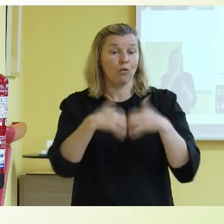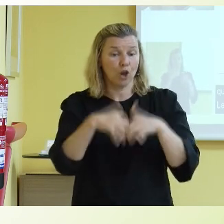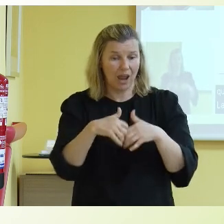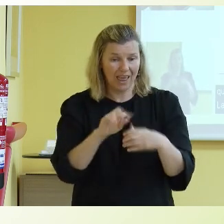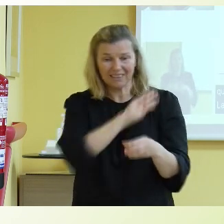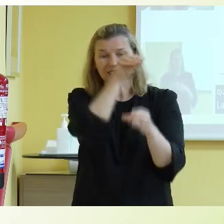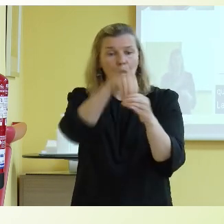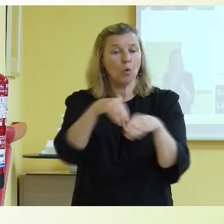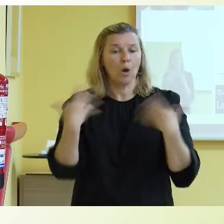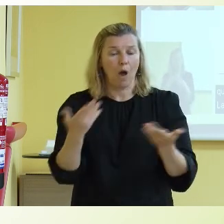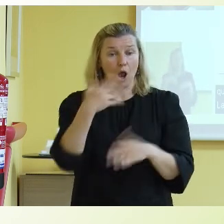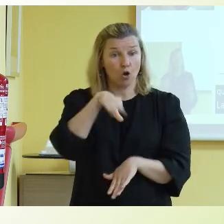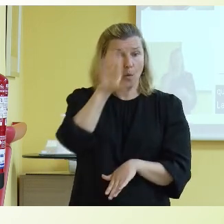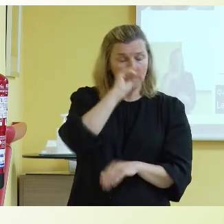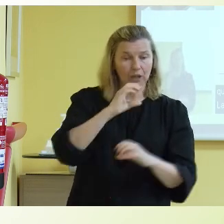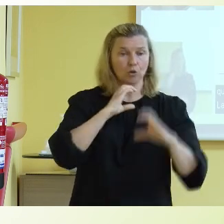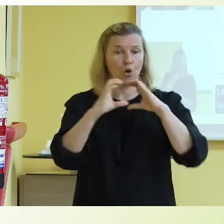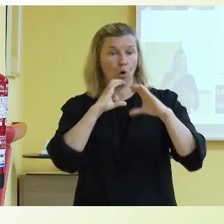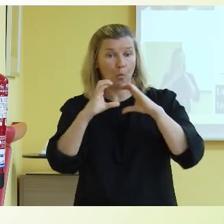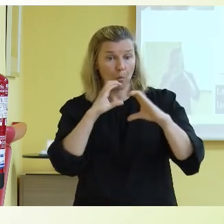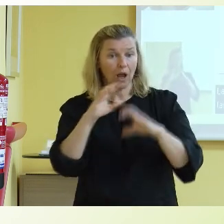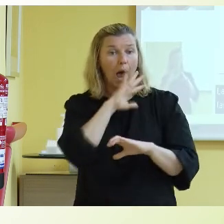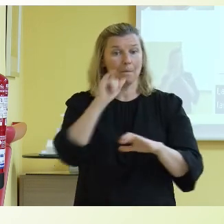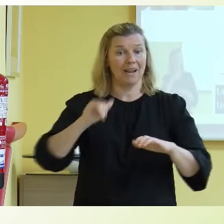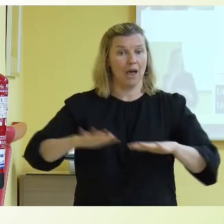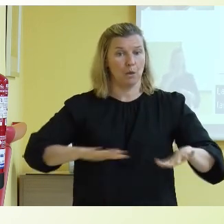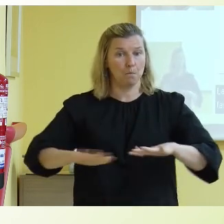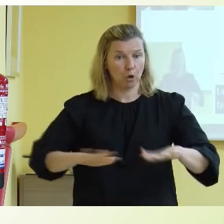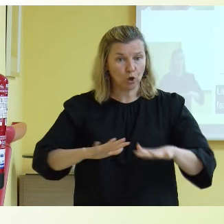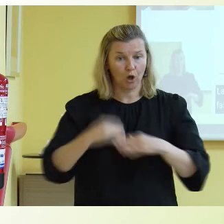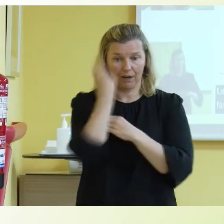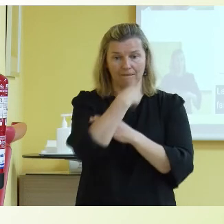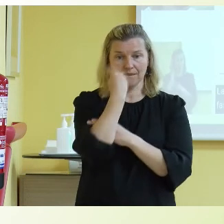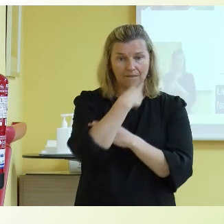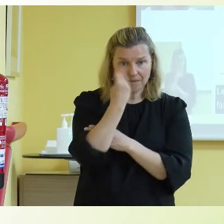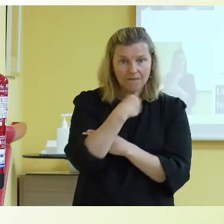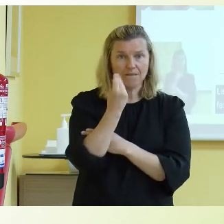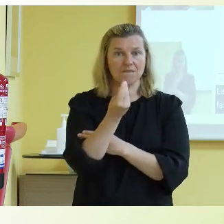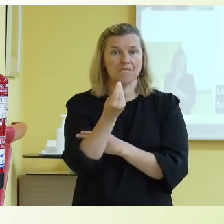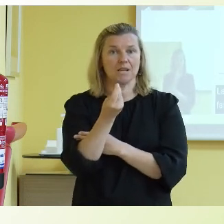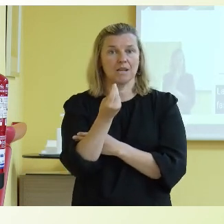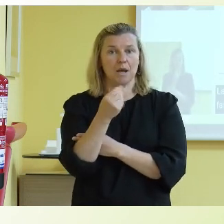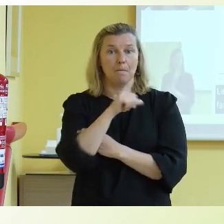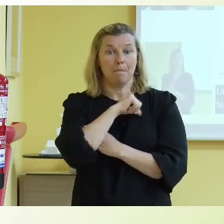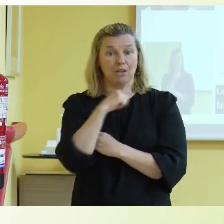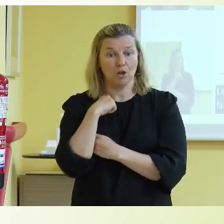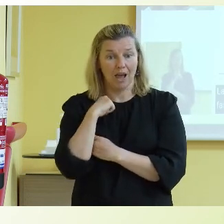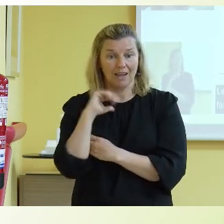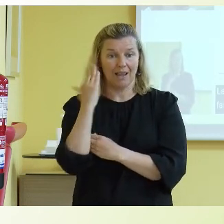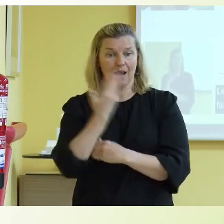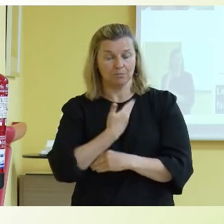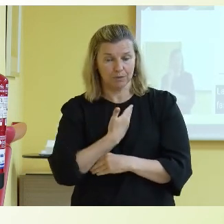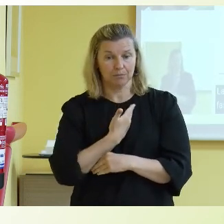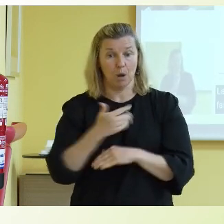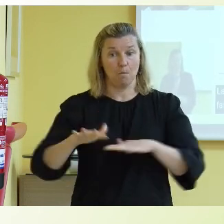factores: comprensión, comunicación, habilidades motoras, autocuidado, sueño-vigilia, personalidad y patrones